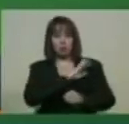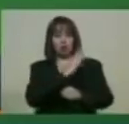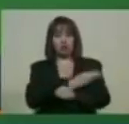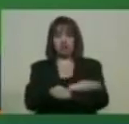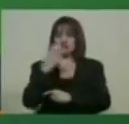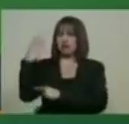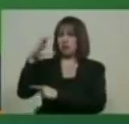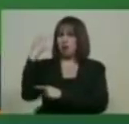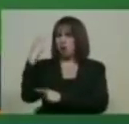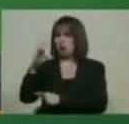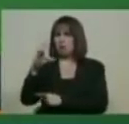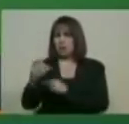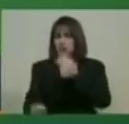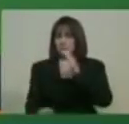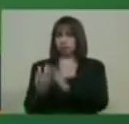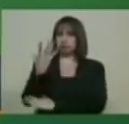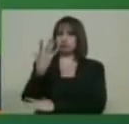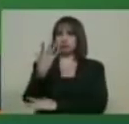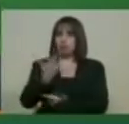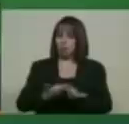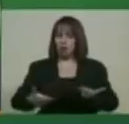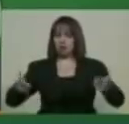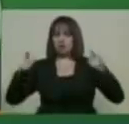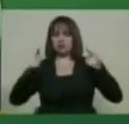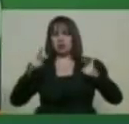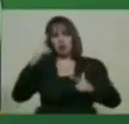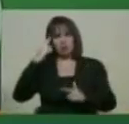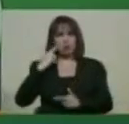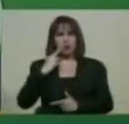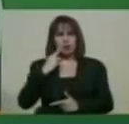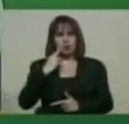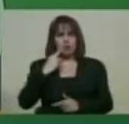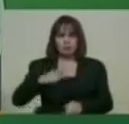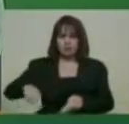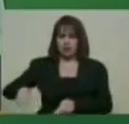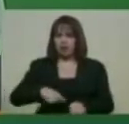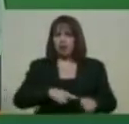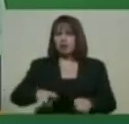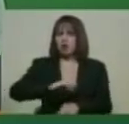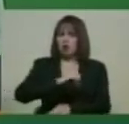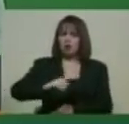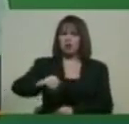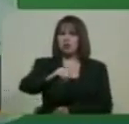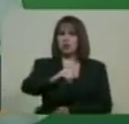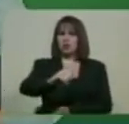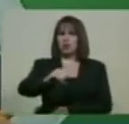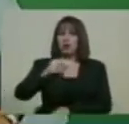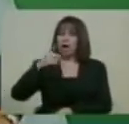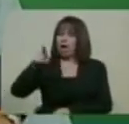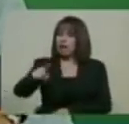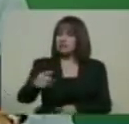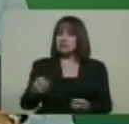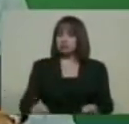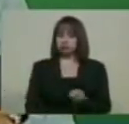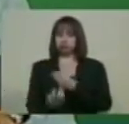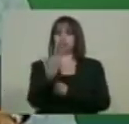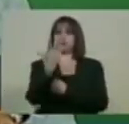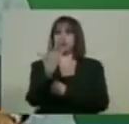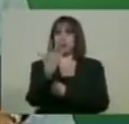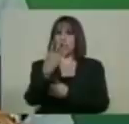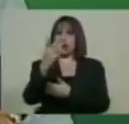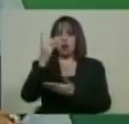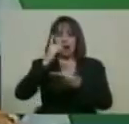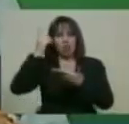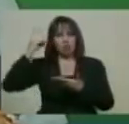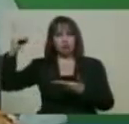Colombia, fundada por nuestro libertador en el río Orinoco, en Angostura, De allí viene la doctrina